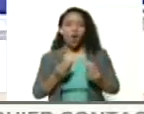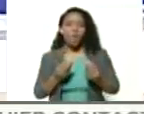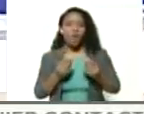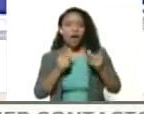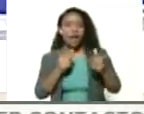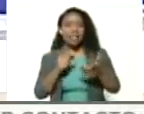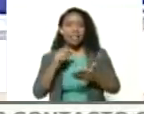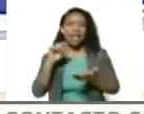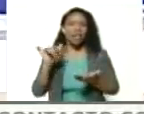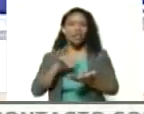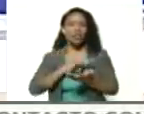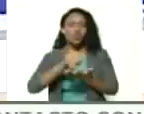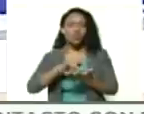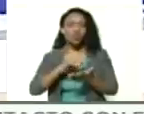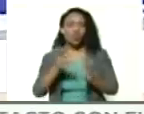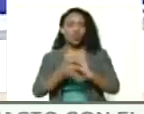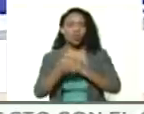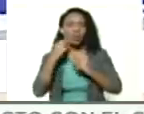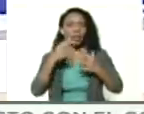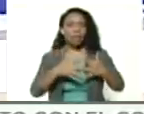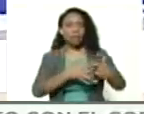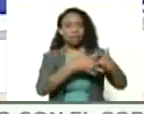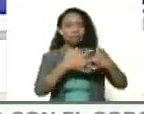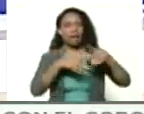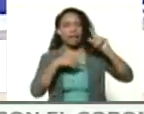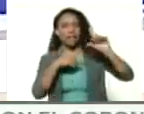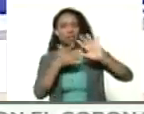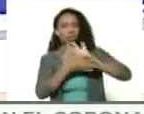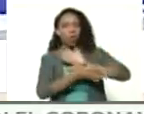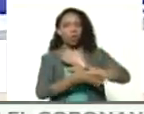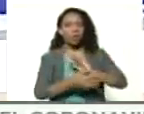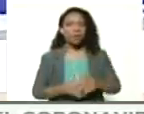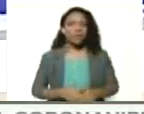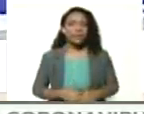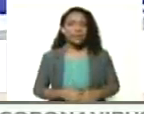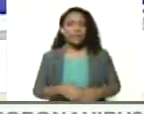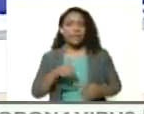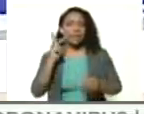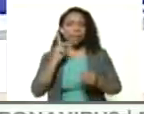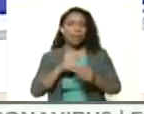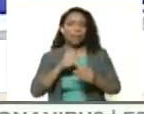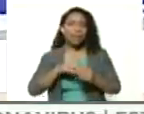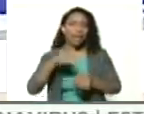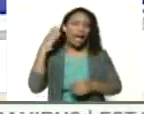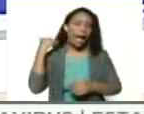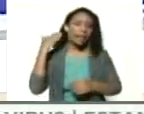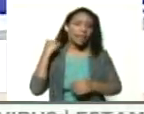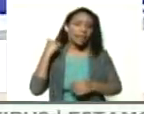pitiyanqui, proyanqui, arrastrada de PDVSA.